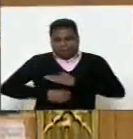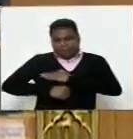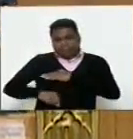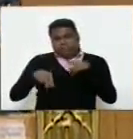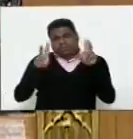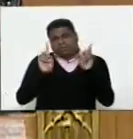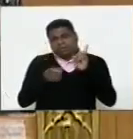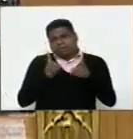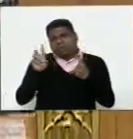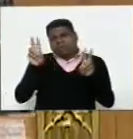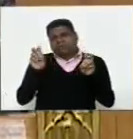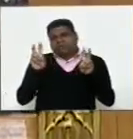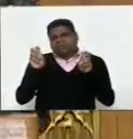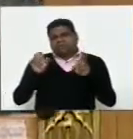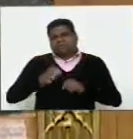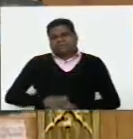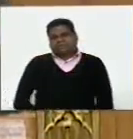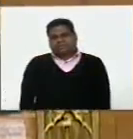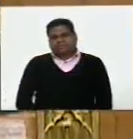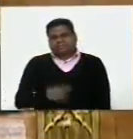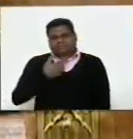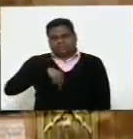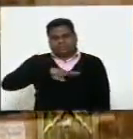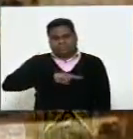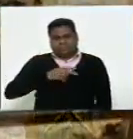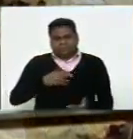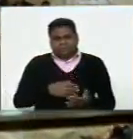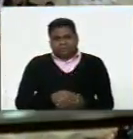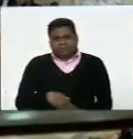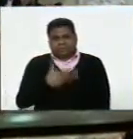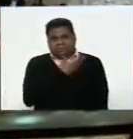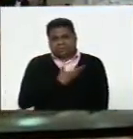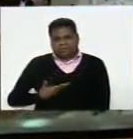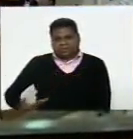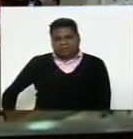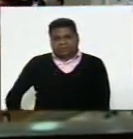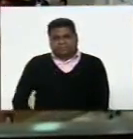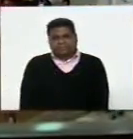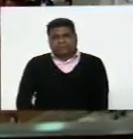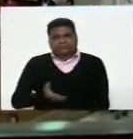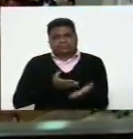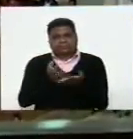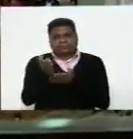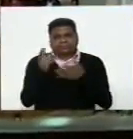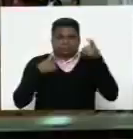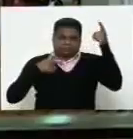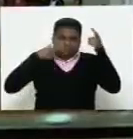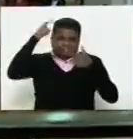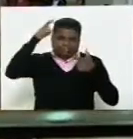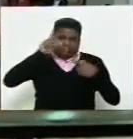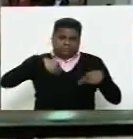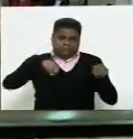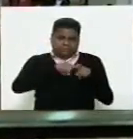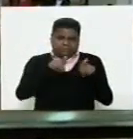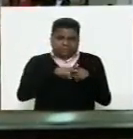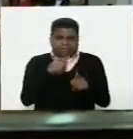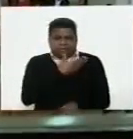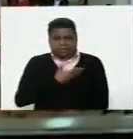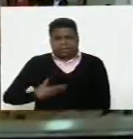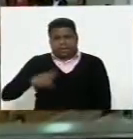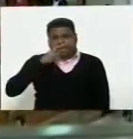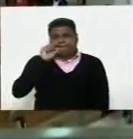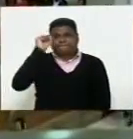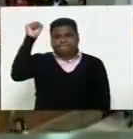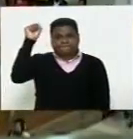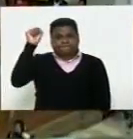nuevo. Y nuestro presidente eterno, Hugo Chávez, así como nuestro presidente Nicolás